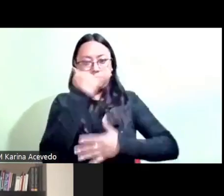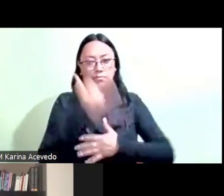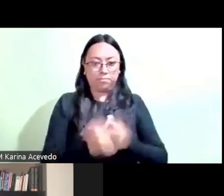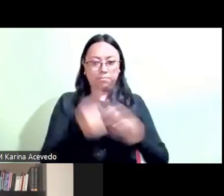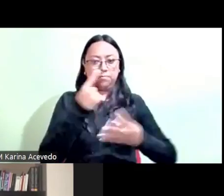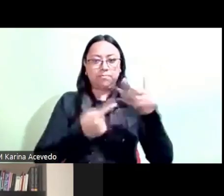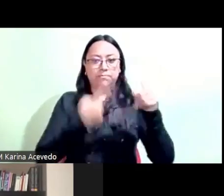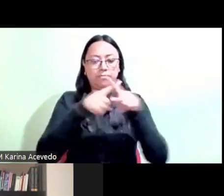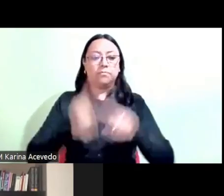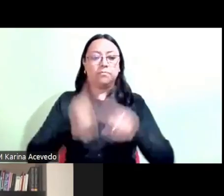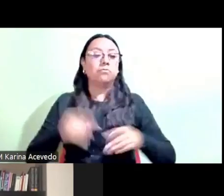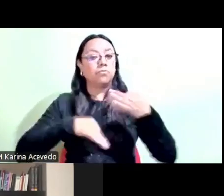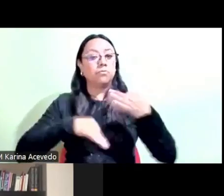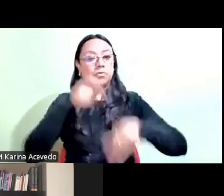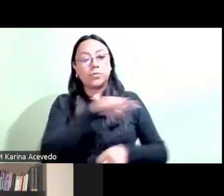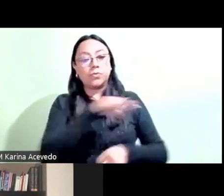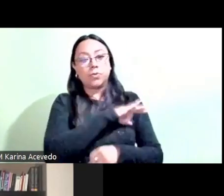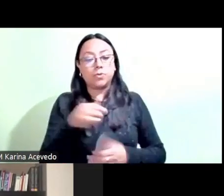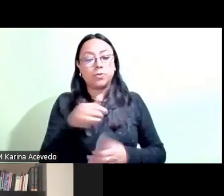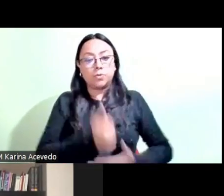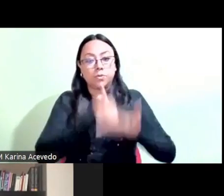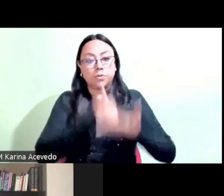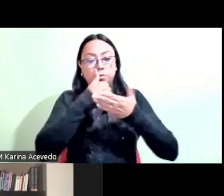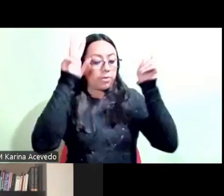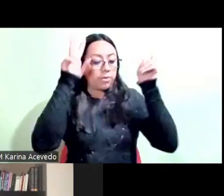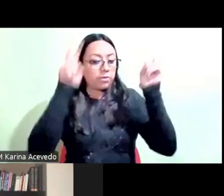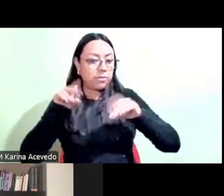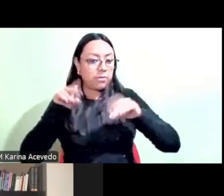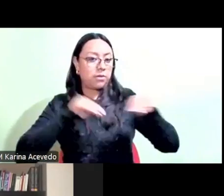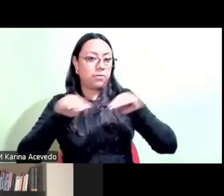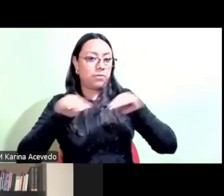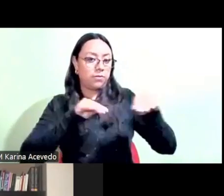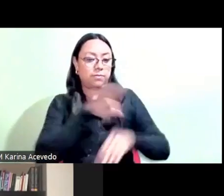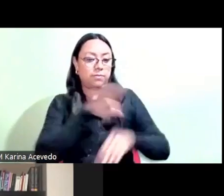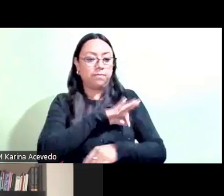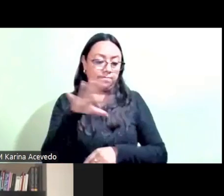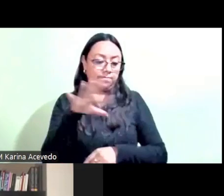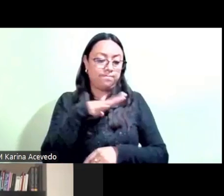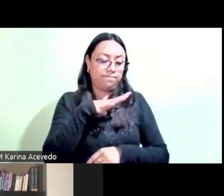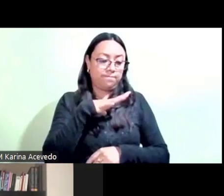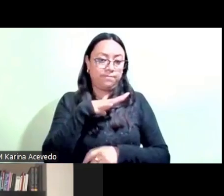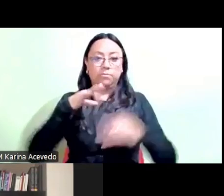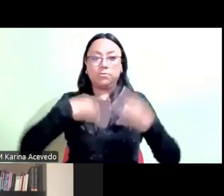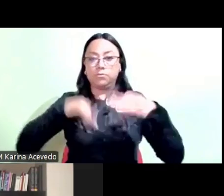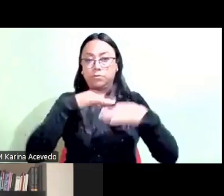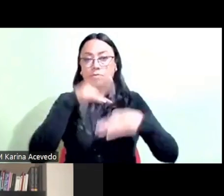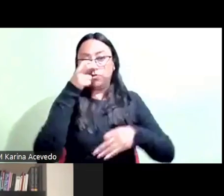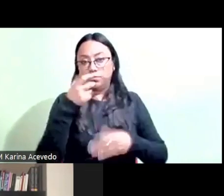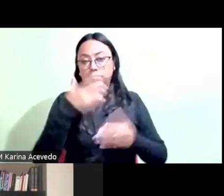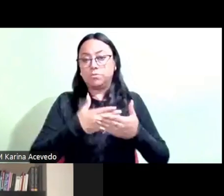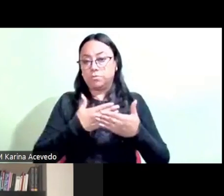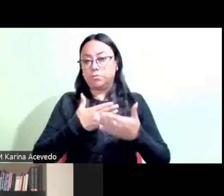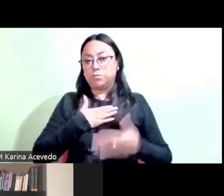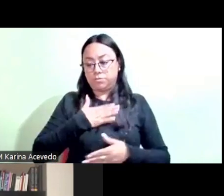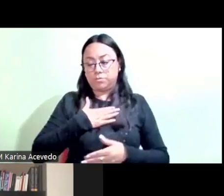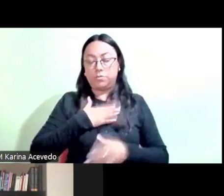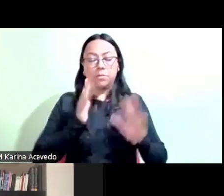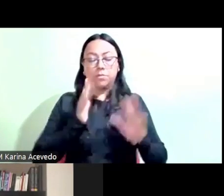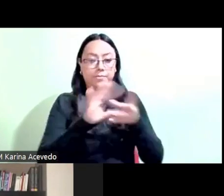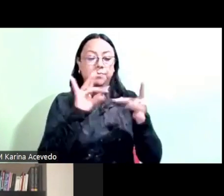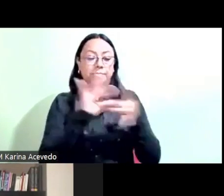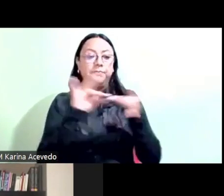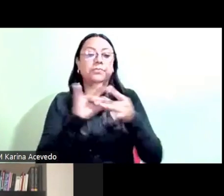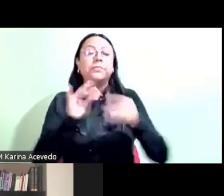acción abonaría los impactos en materia de movilidad que pudiera tener lugar. Por lo antes expuesto, esta dictaminadora considera que